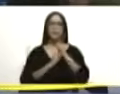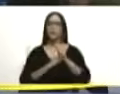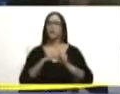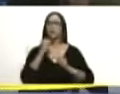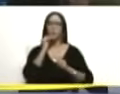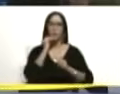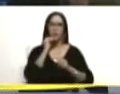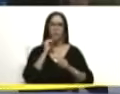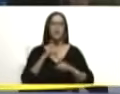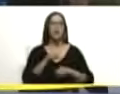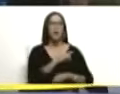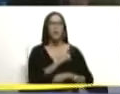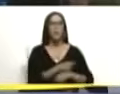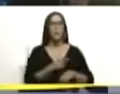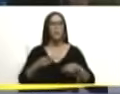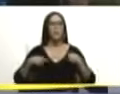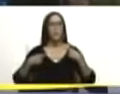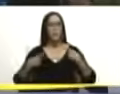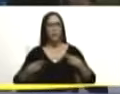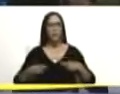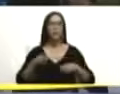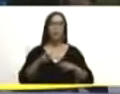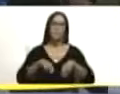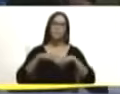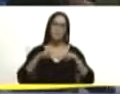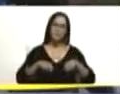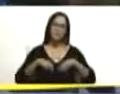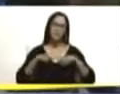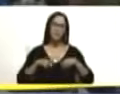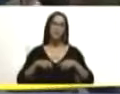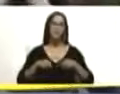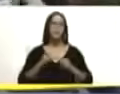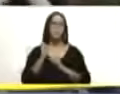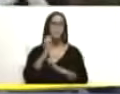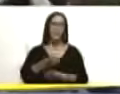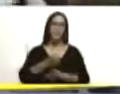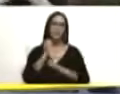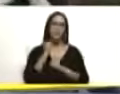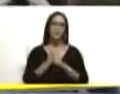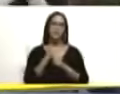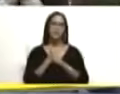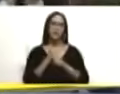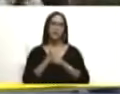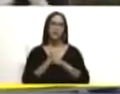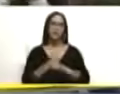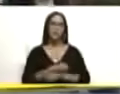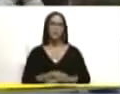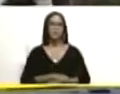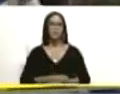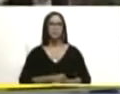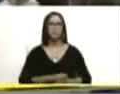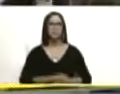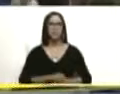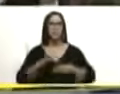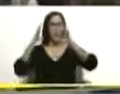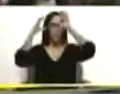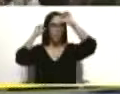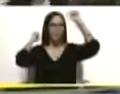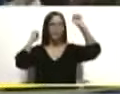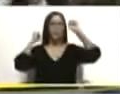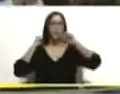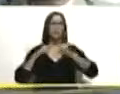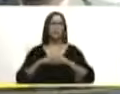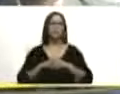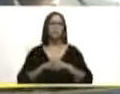juvenil, al poder popular, a los campesinos, campesinas, pescadores, trabajadoras, a los embajadores,